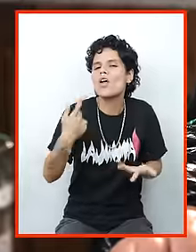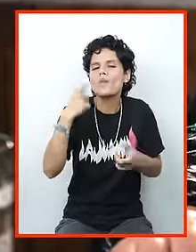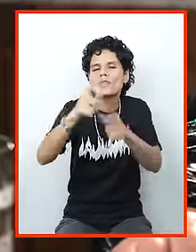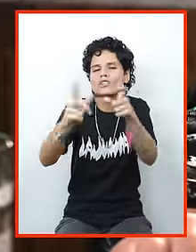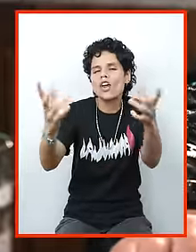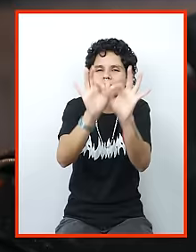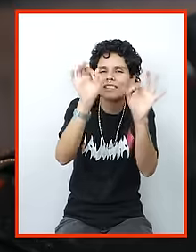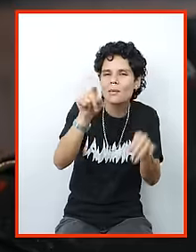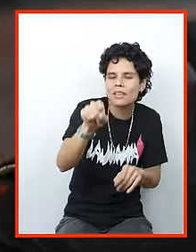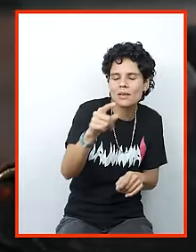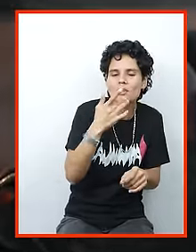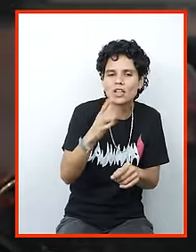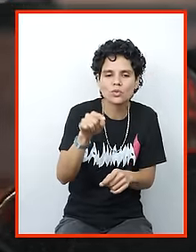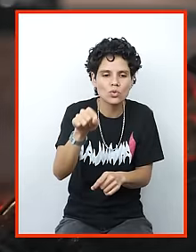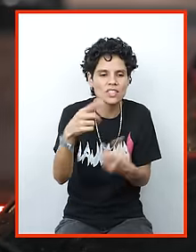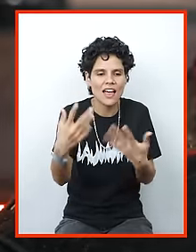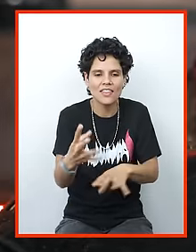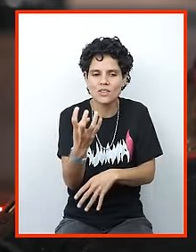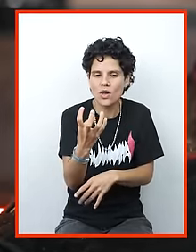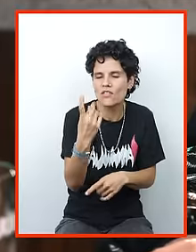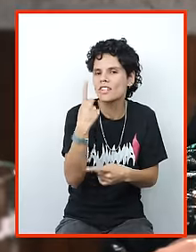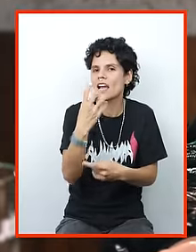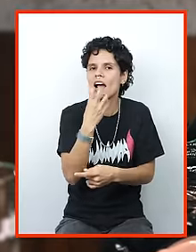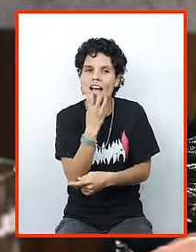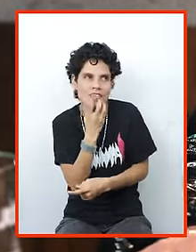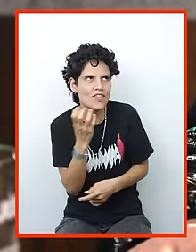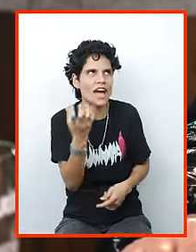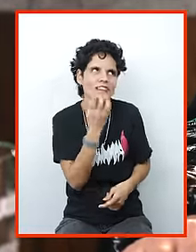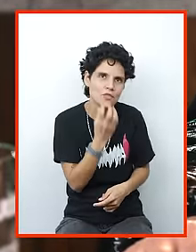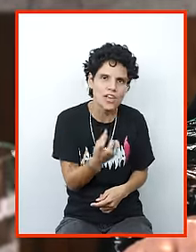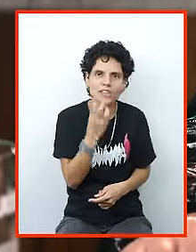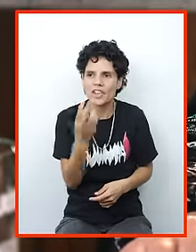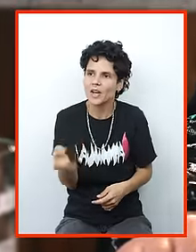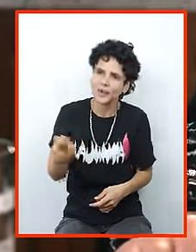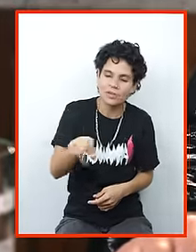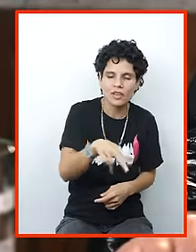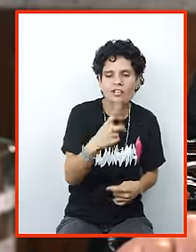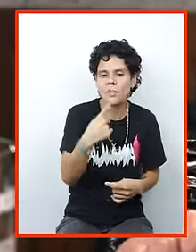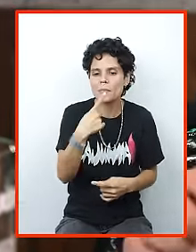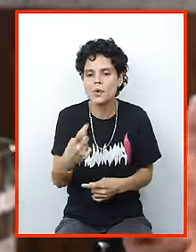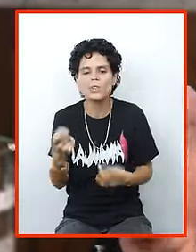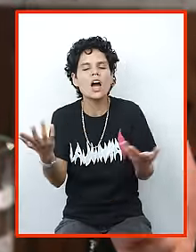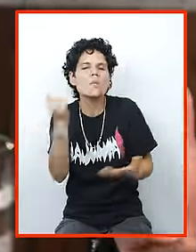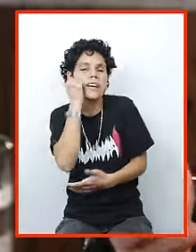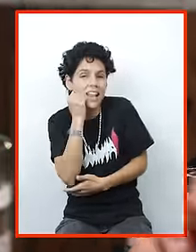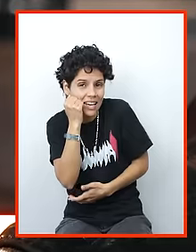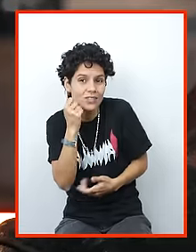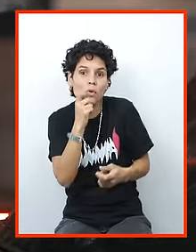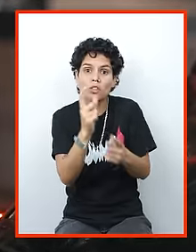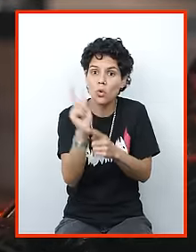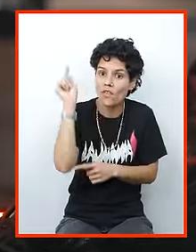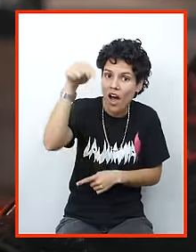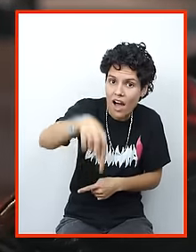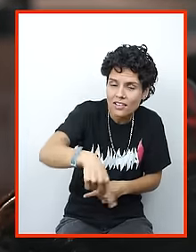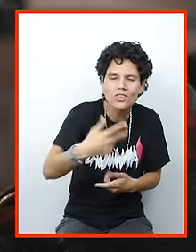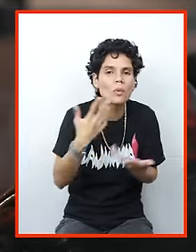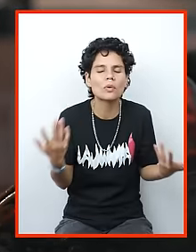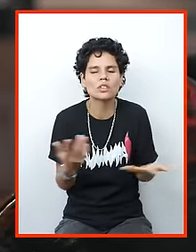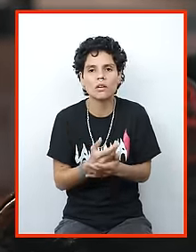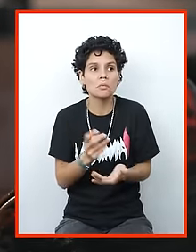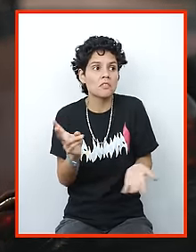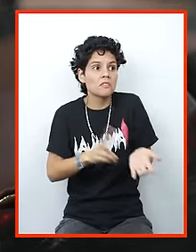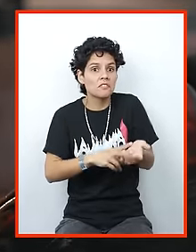Antofa? Eso me gusta saber. Tú soy de allá y has dicho aquí como cuatro veces la cosa que soy de Antofa. Y Antofa, ¿cómo te reciben allá? O sea, bien, o